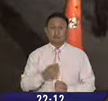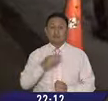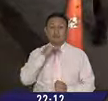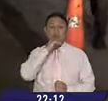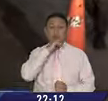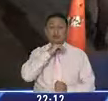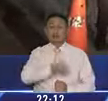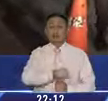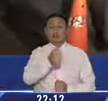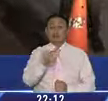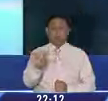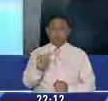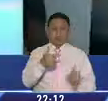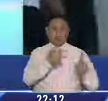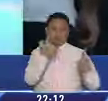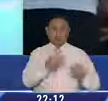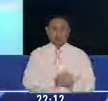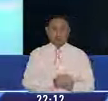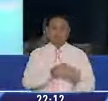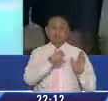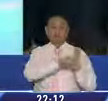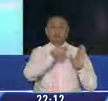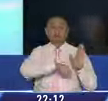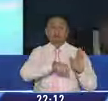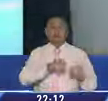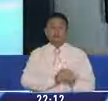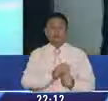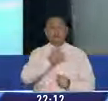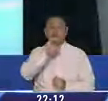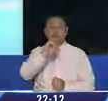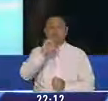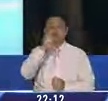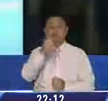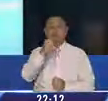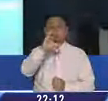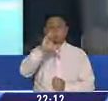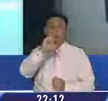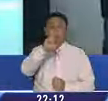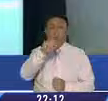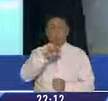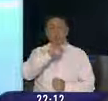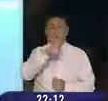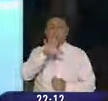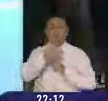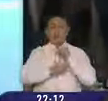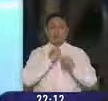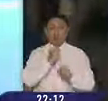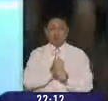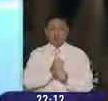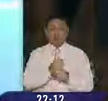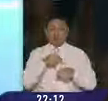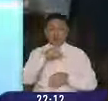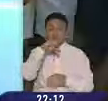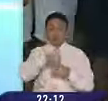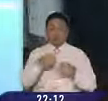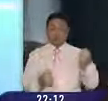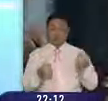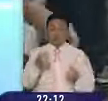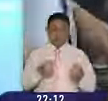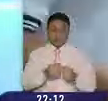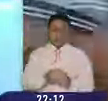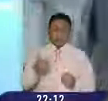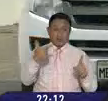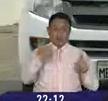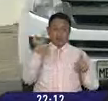otro caso de sicariato. El abogado Óscar Alberto López Villasís, de 45 años de edad, fue asesinado dentro de su vehículo en Bahía